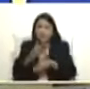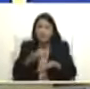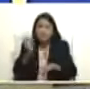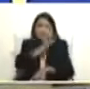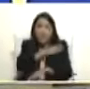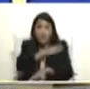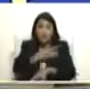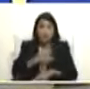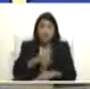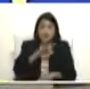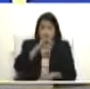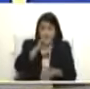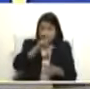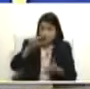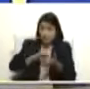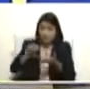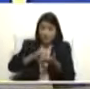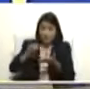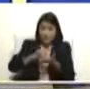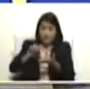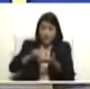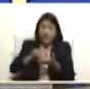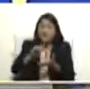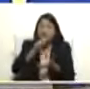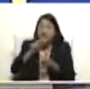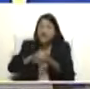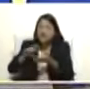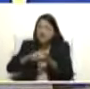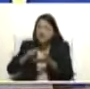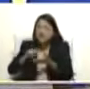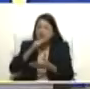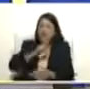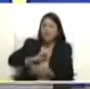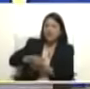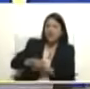Frase hecha, frase escrita. ¿Quién la escribió? ¿Quién la mandó? ¿Quién la ordenó?